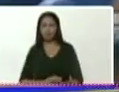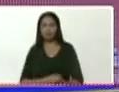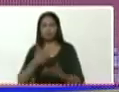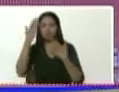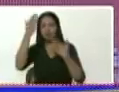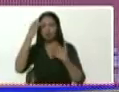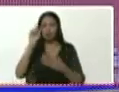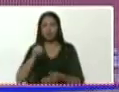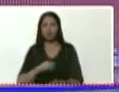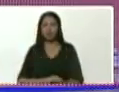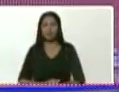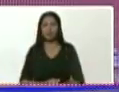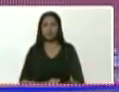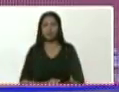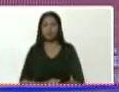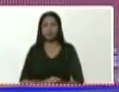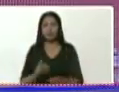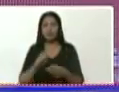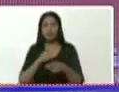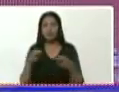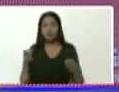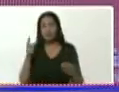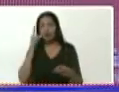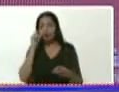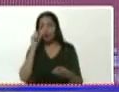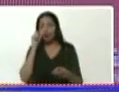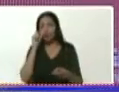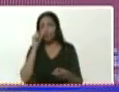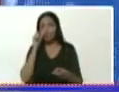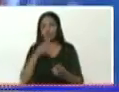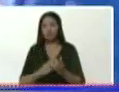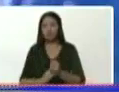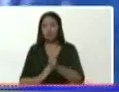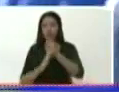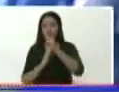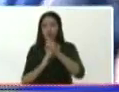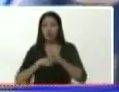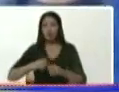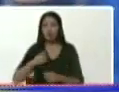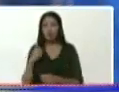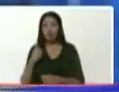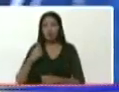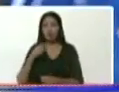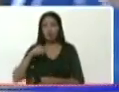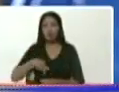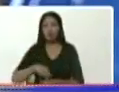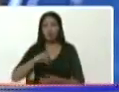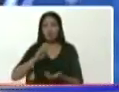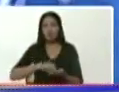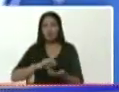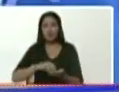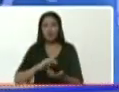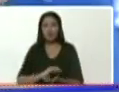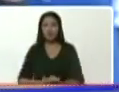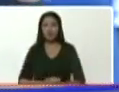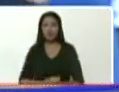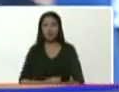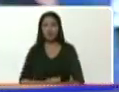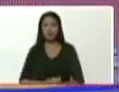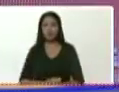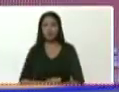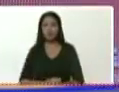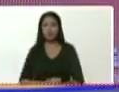Saludo. Al general Régulo Argote, director de la Policía del Estado Miranda.